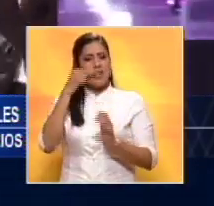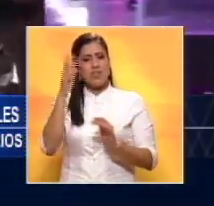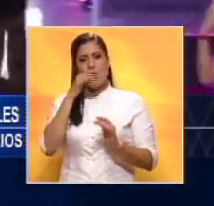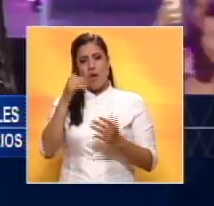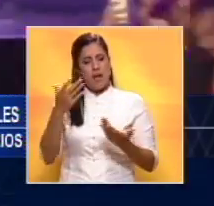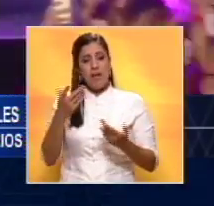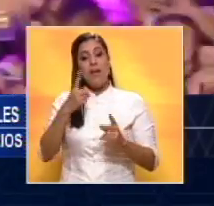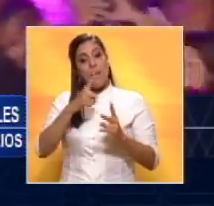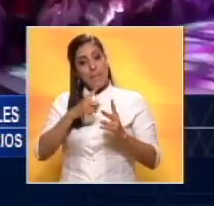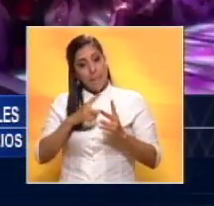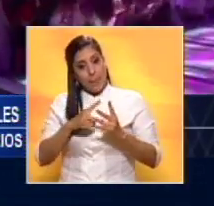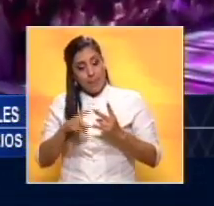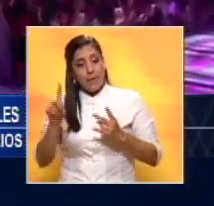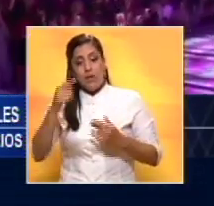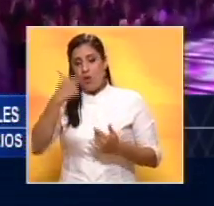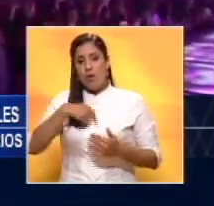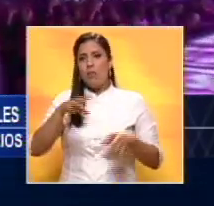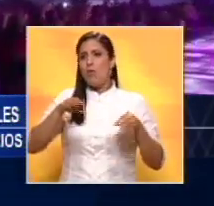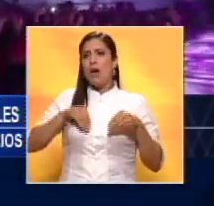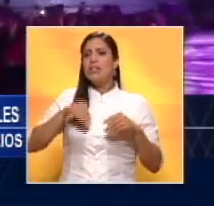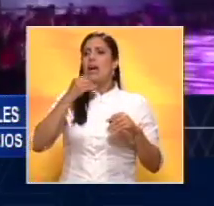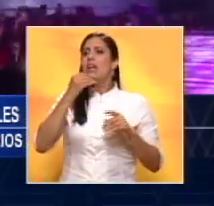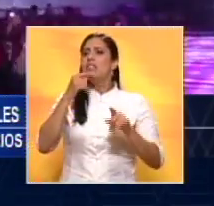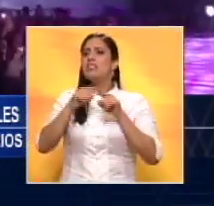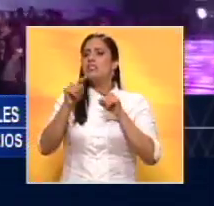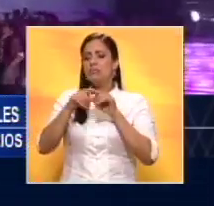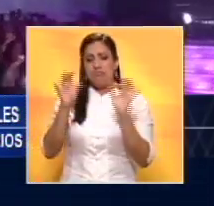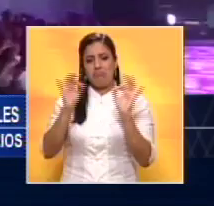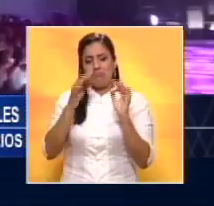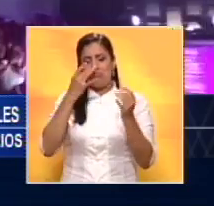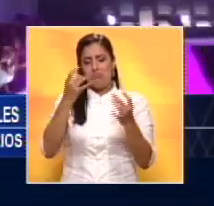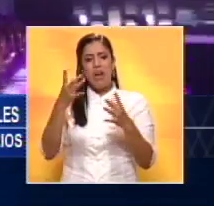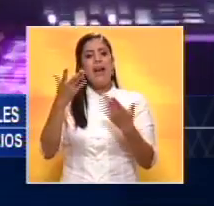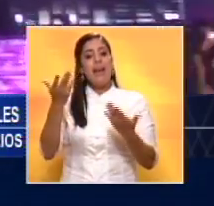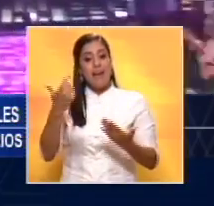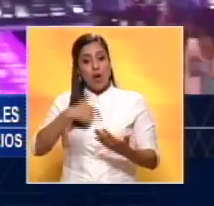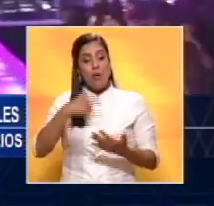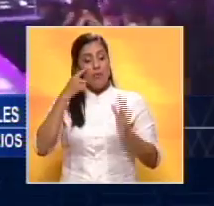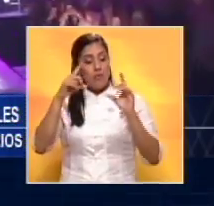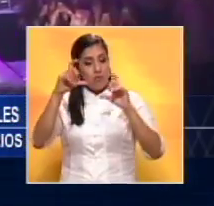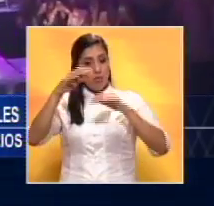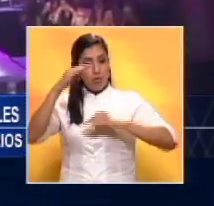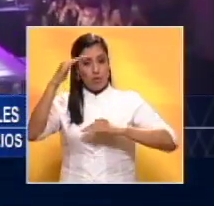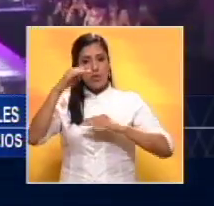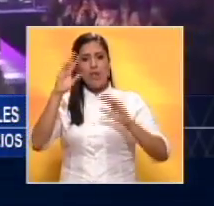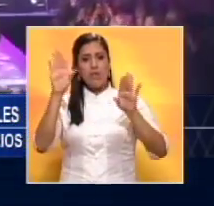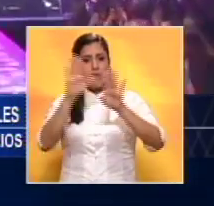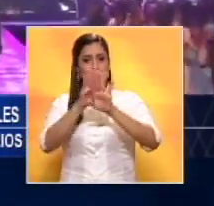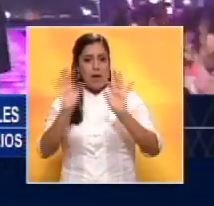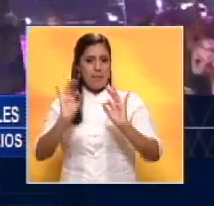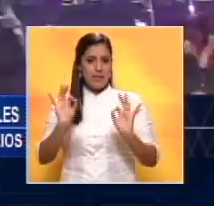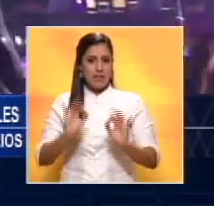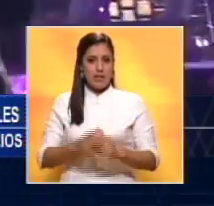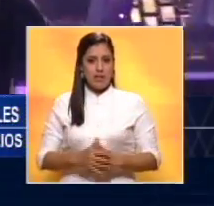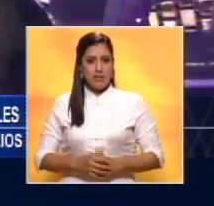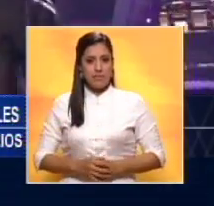a la academia. Él no ha emitido ningún comentario al respecto y se supo que la imagen fue un montaje.